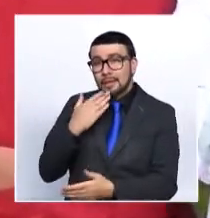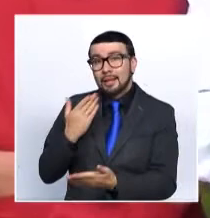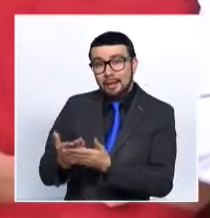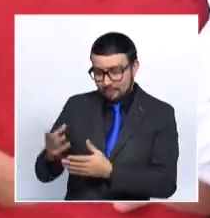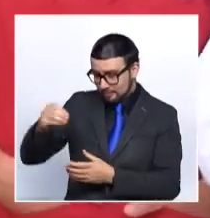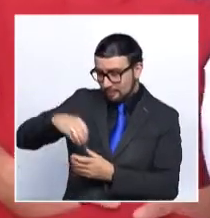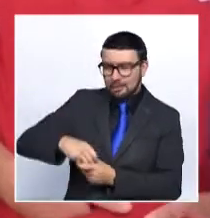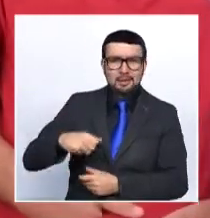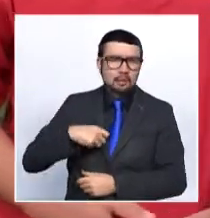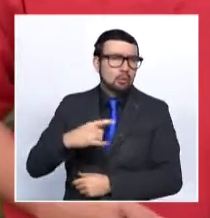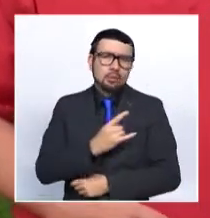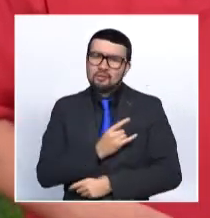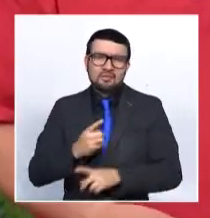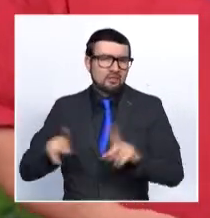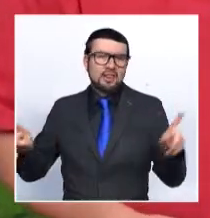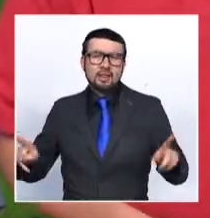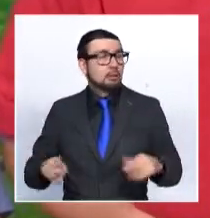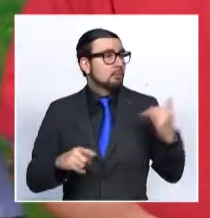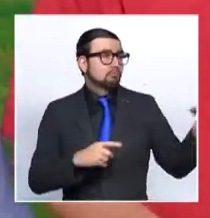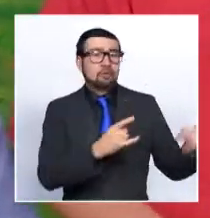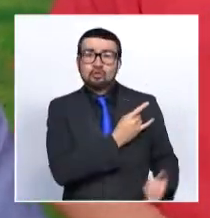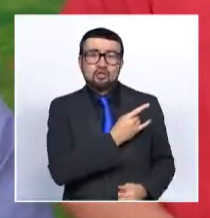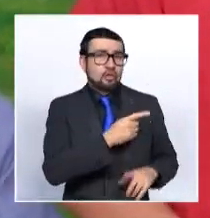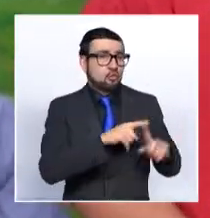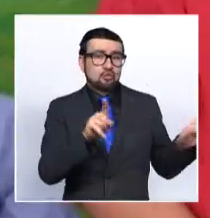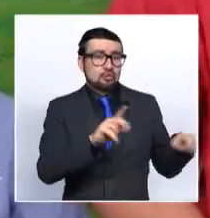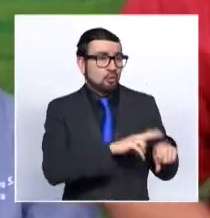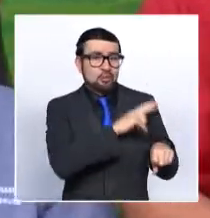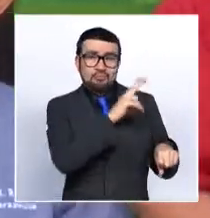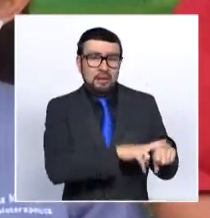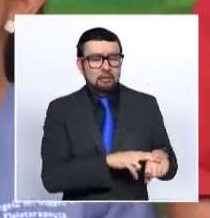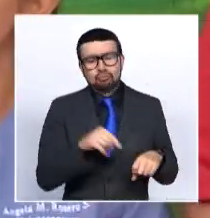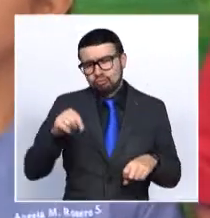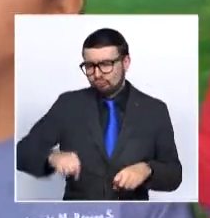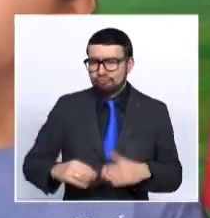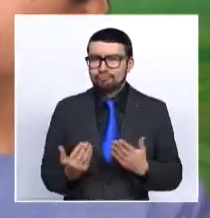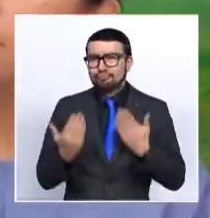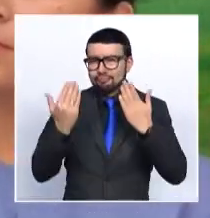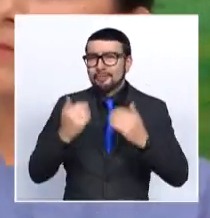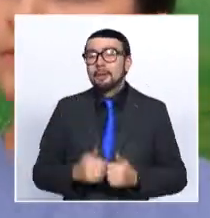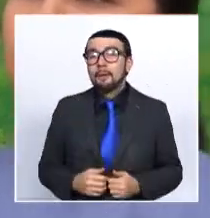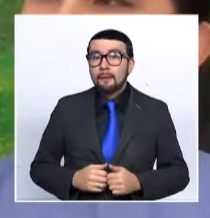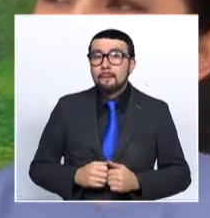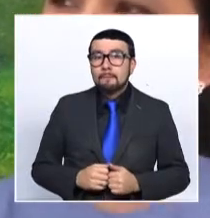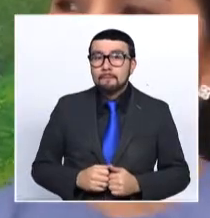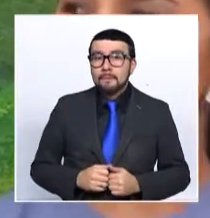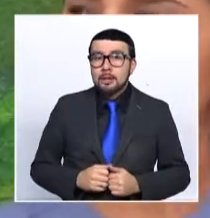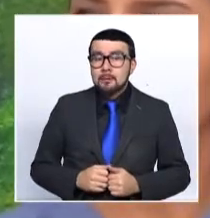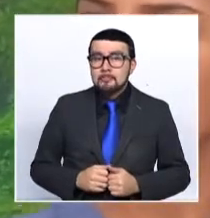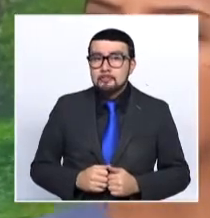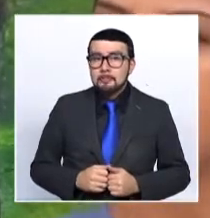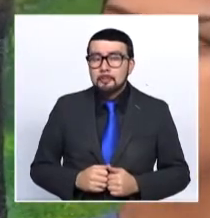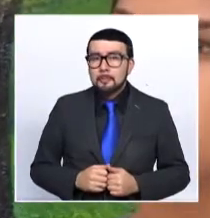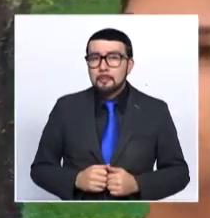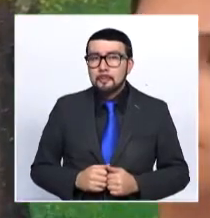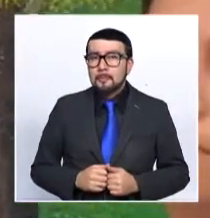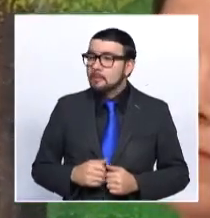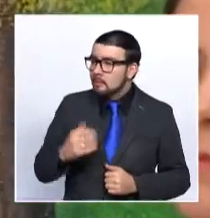universidad diferente a la universidad pues de la que es el estudio. En cuanto a todo lo que tenga que ver